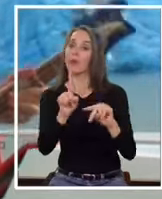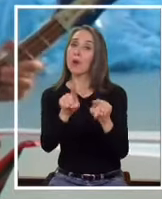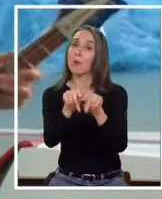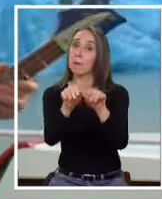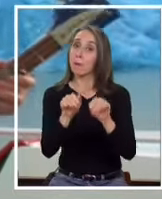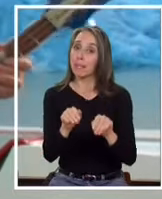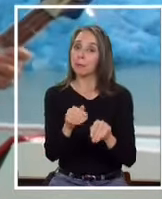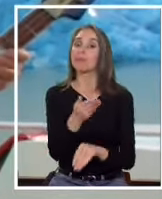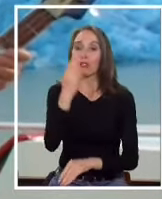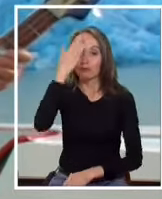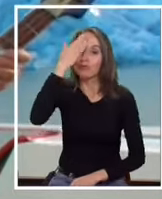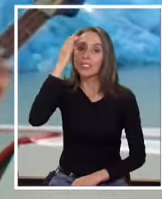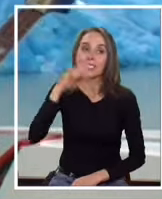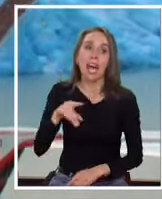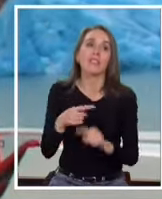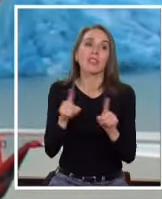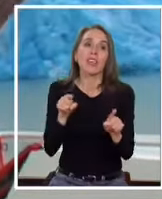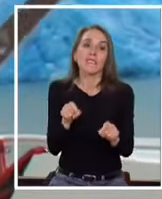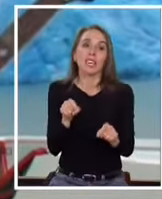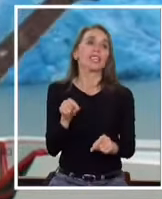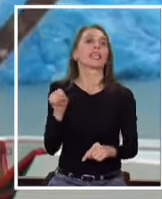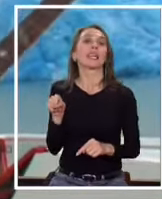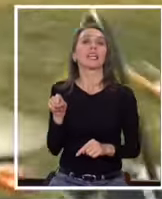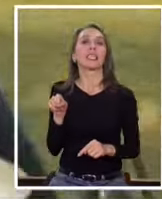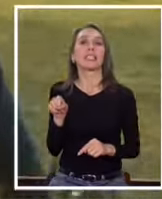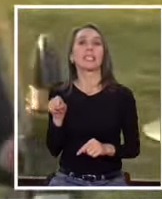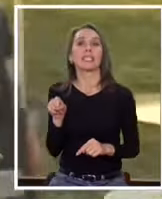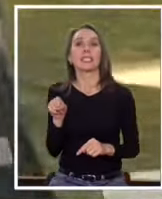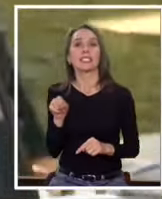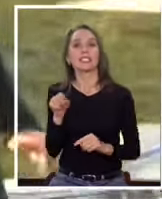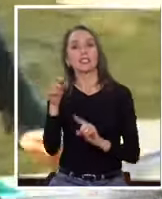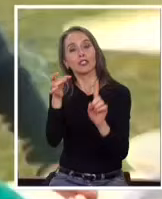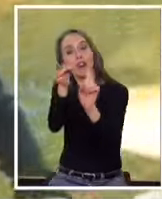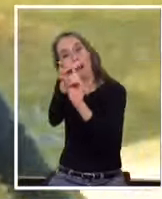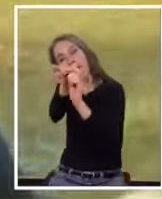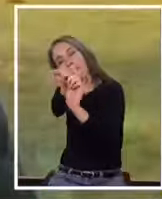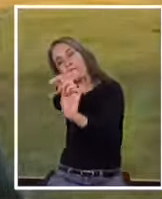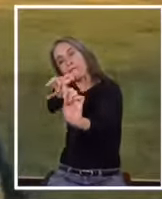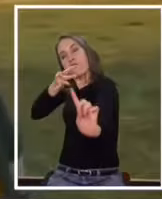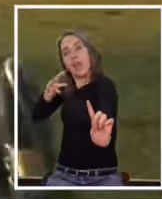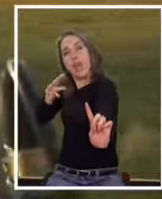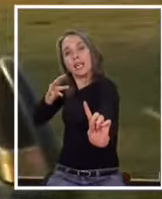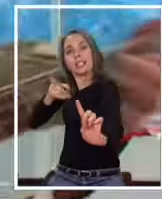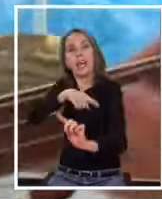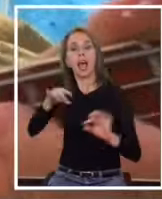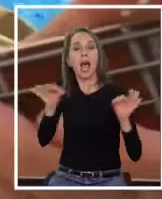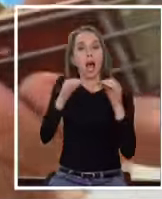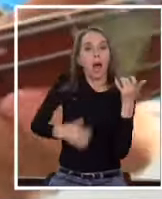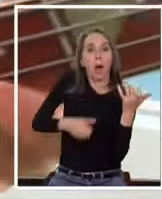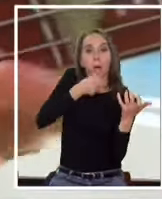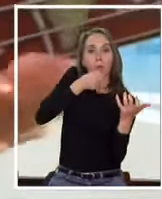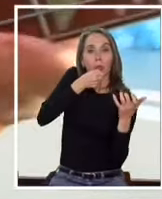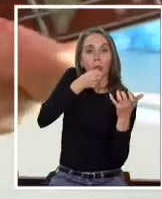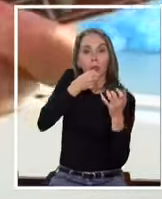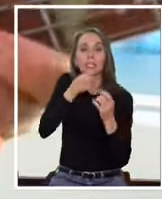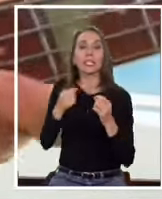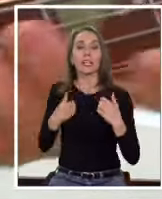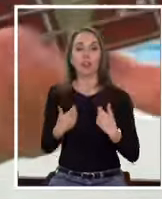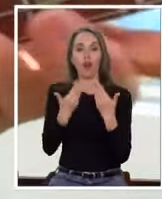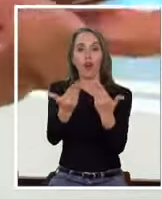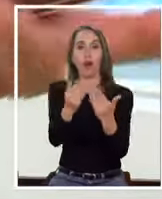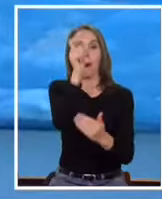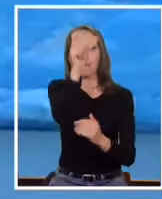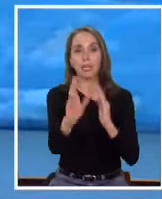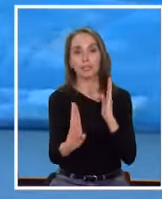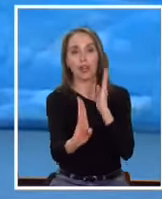mismo, lo saben. O sea, esto tiene una flecha en una sola dirección. O sea, de los músicos va hacia el público y el público